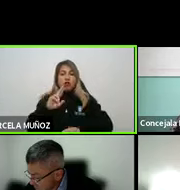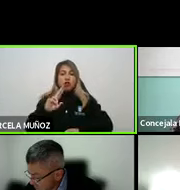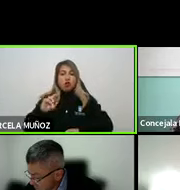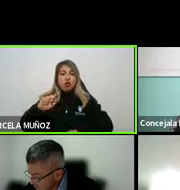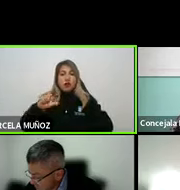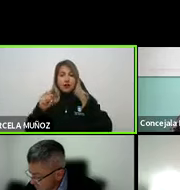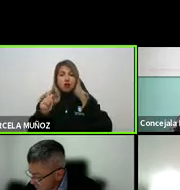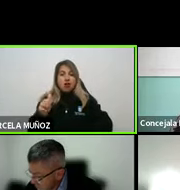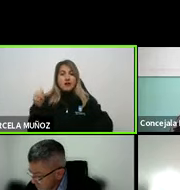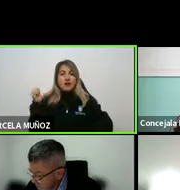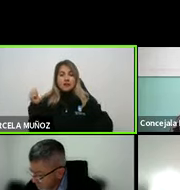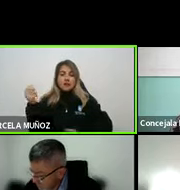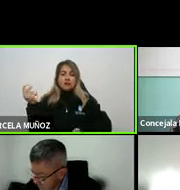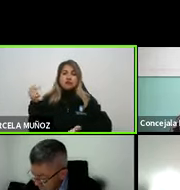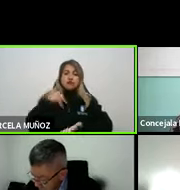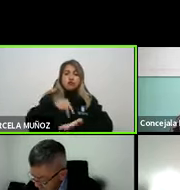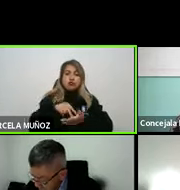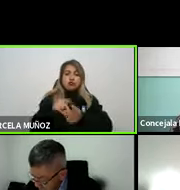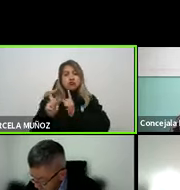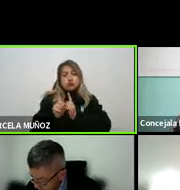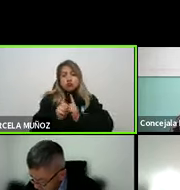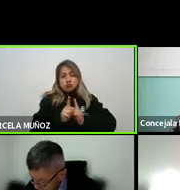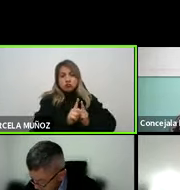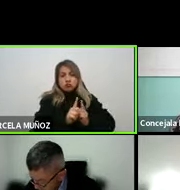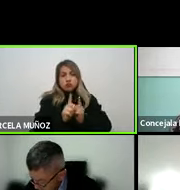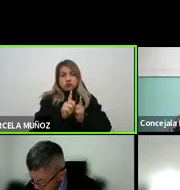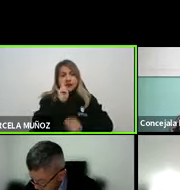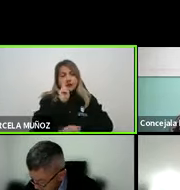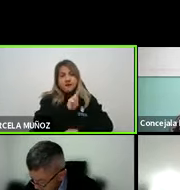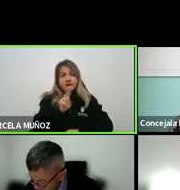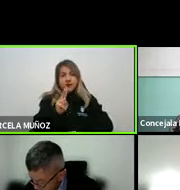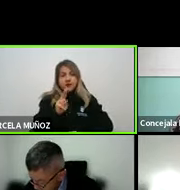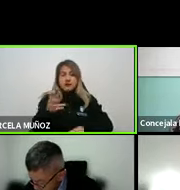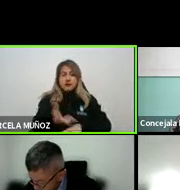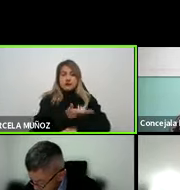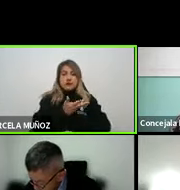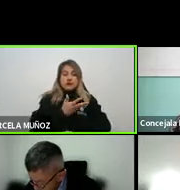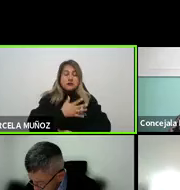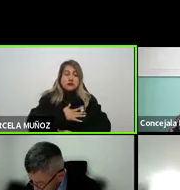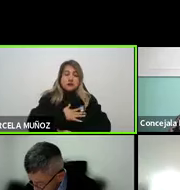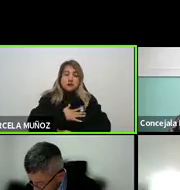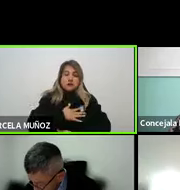estuvo ayer acompañándonos en esta tragedia.